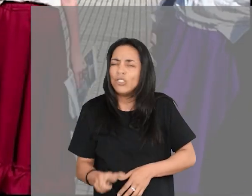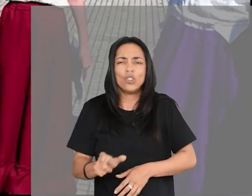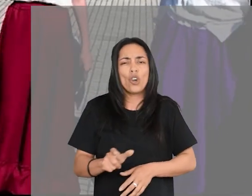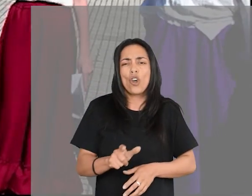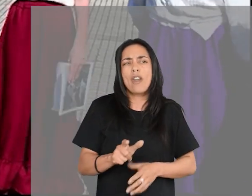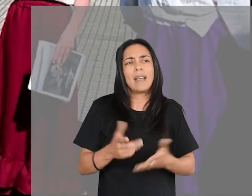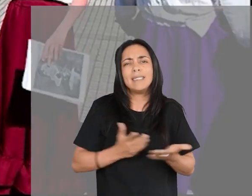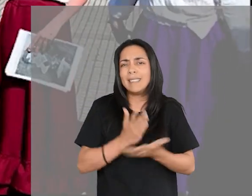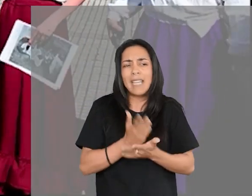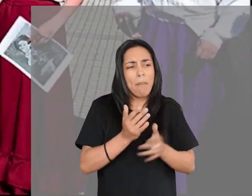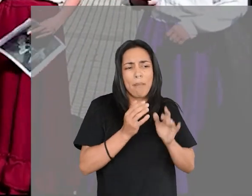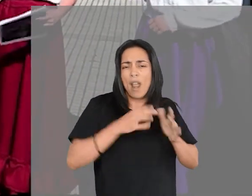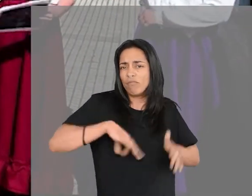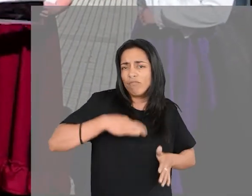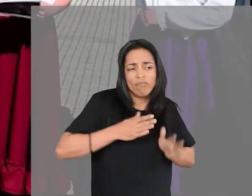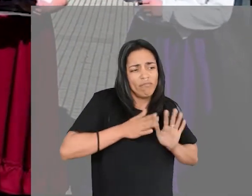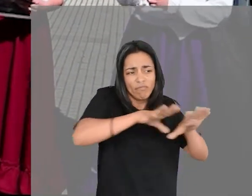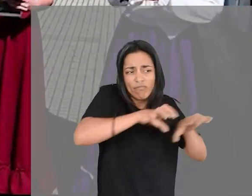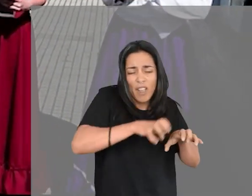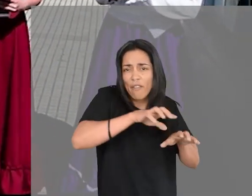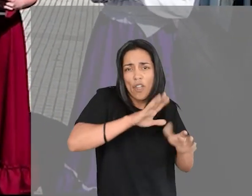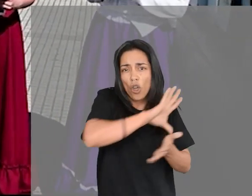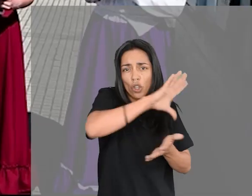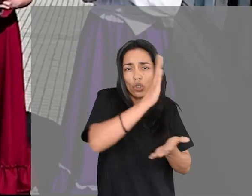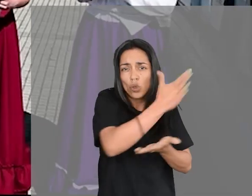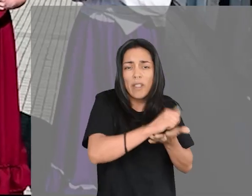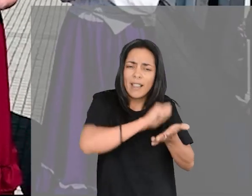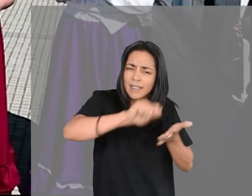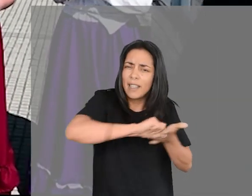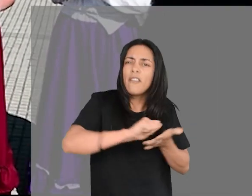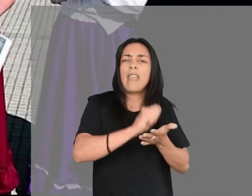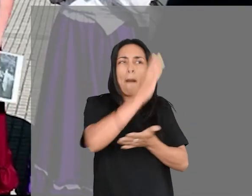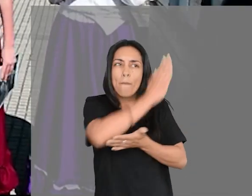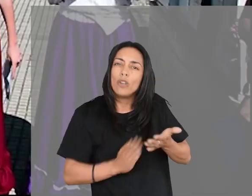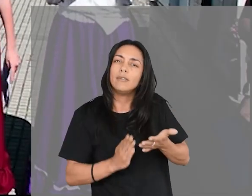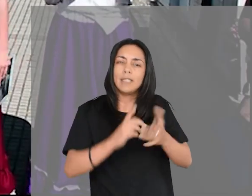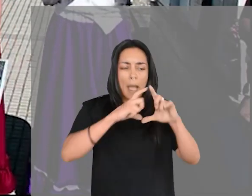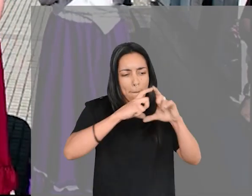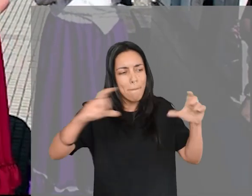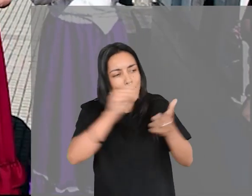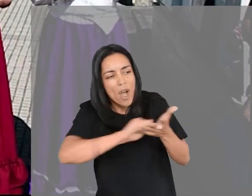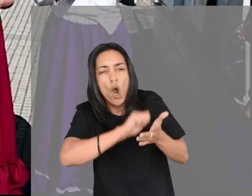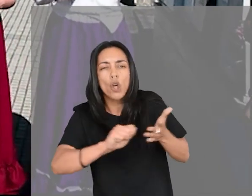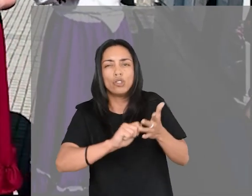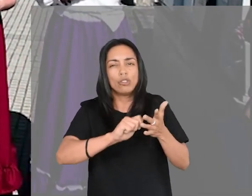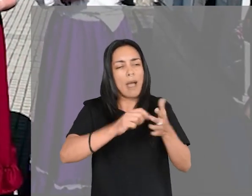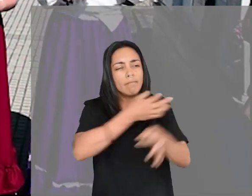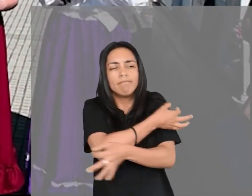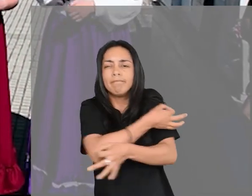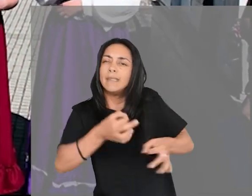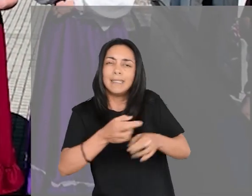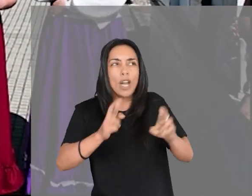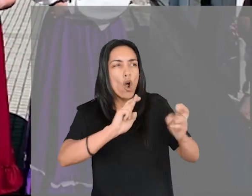ciudad natal por largos periodos de tiempo. Escribía poesía y prosa y era conocido por su refinado